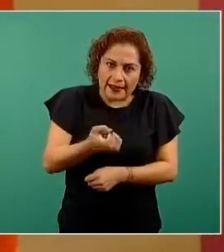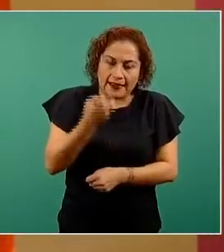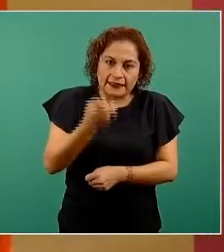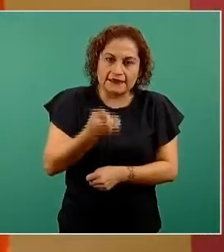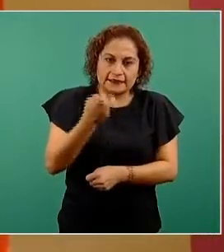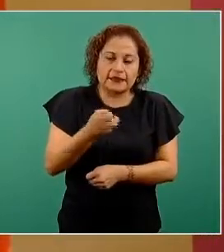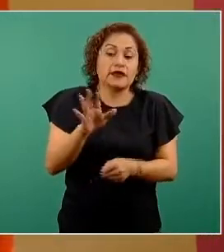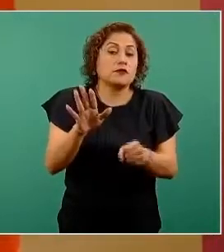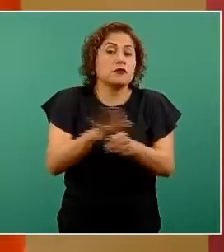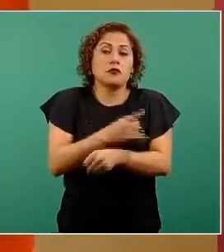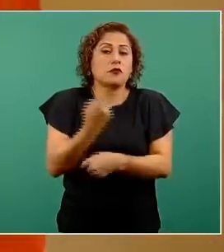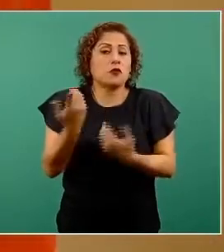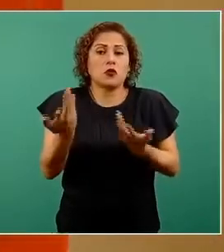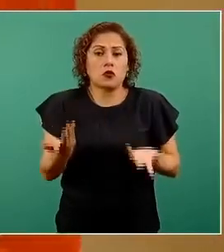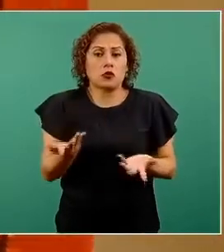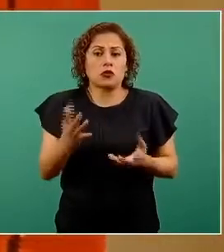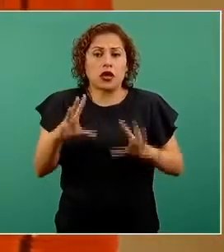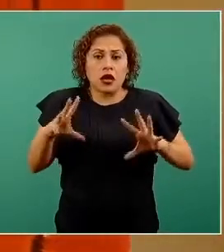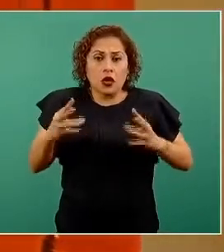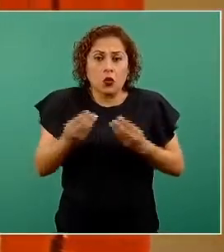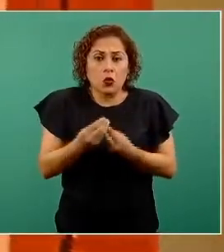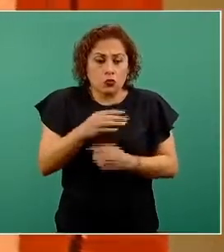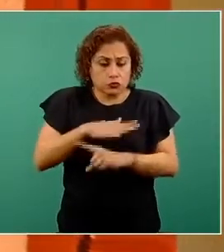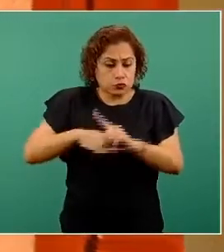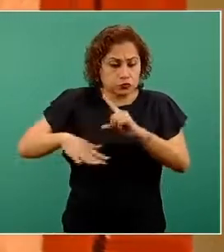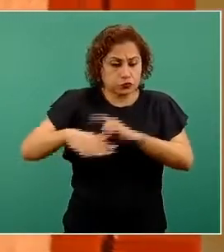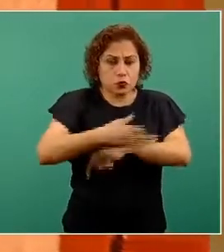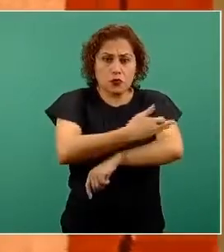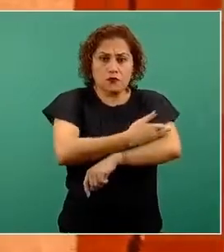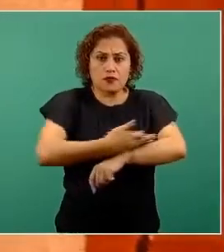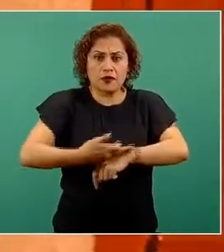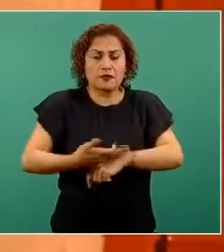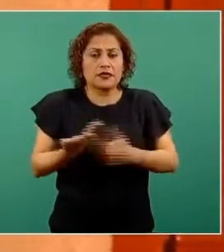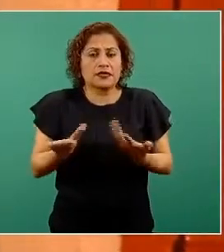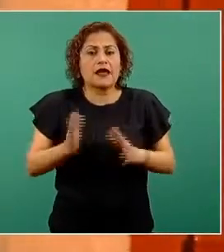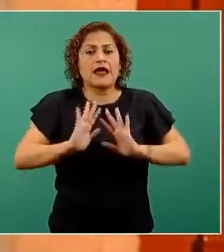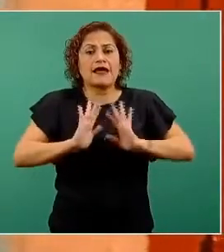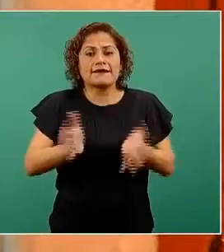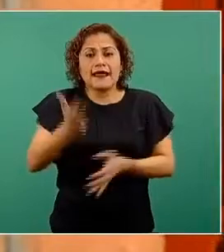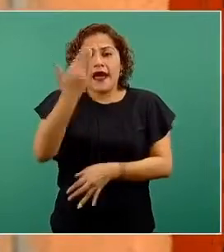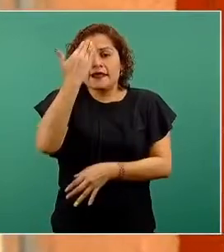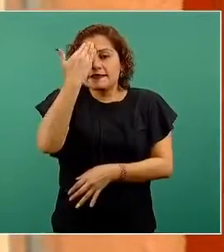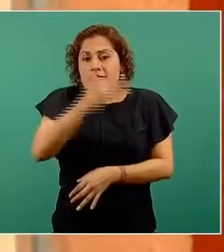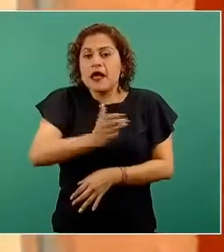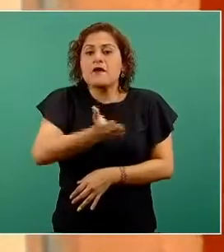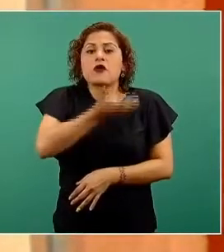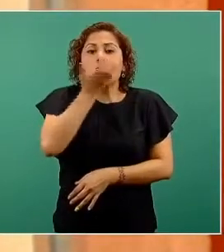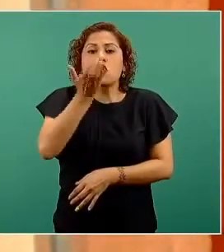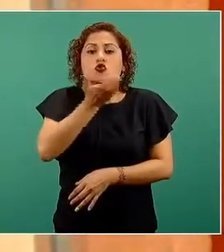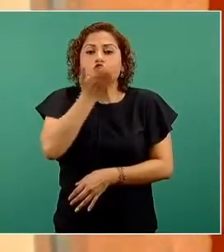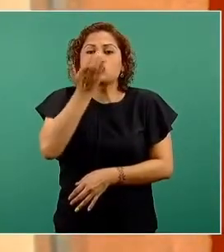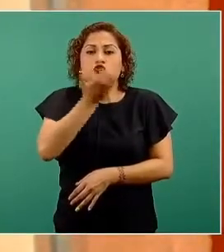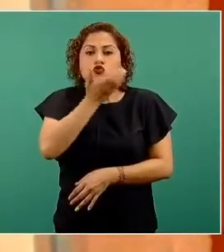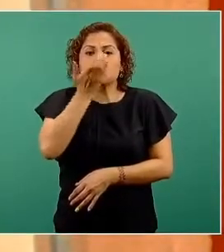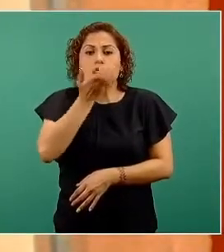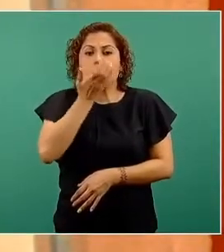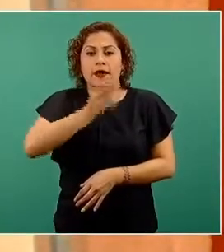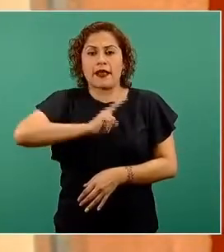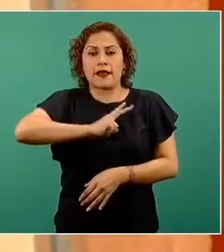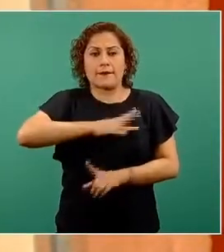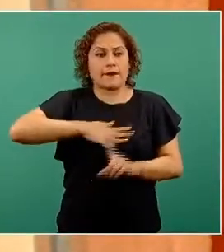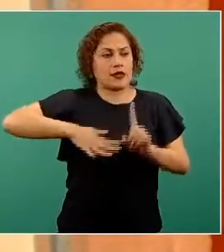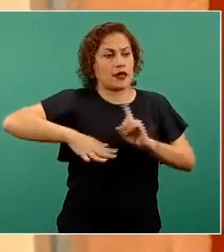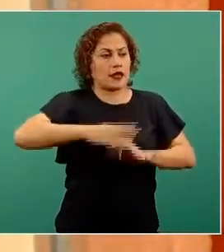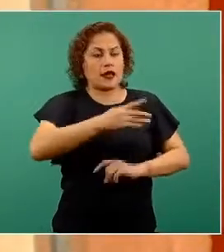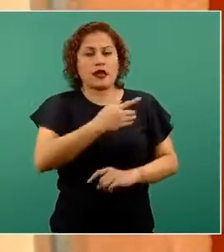porque formamos parte con ellas y ellos de la misma sistema de exposición al virus.